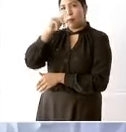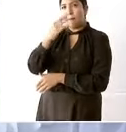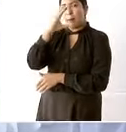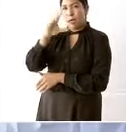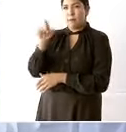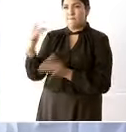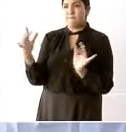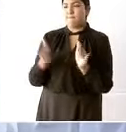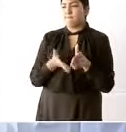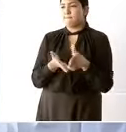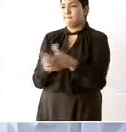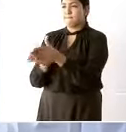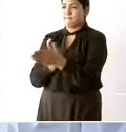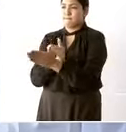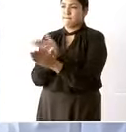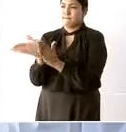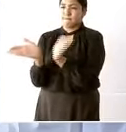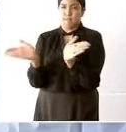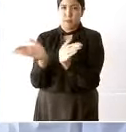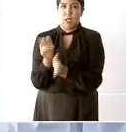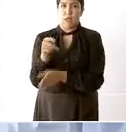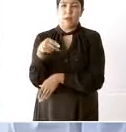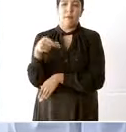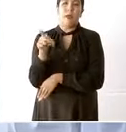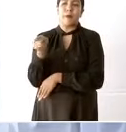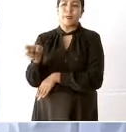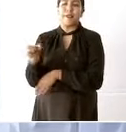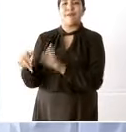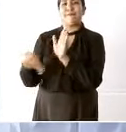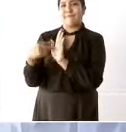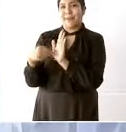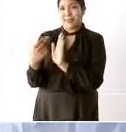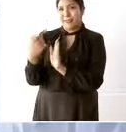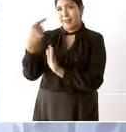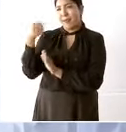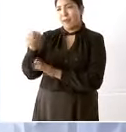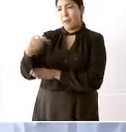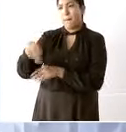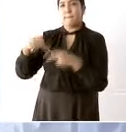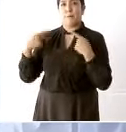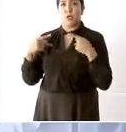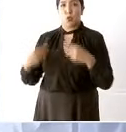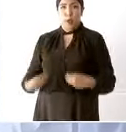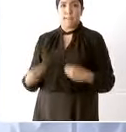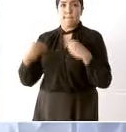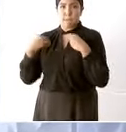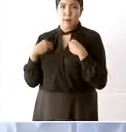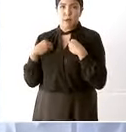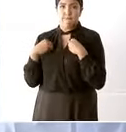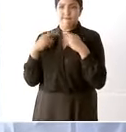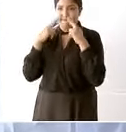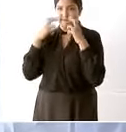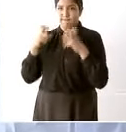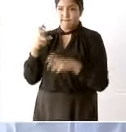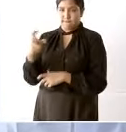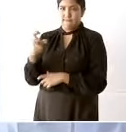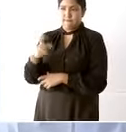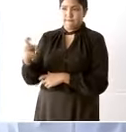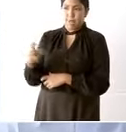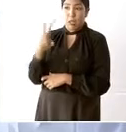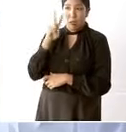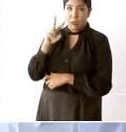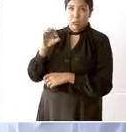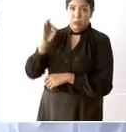Este es el que nos hace falta ya firmar con los ejidatarios que ayer acercaron ahí con usted ahí